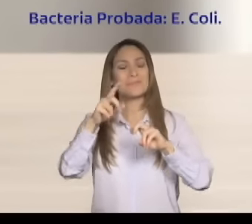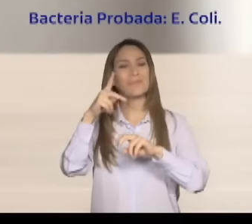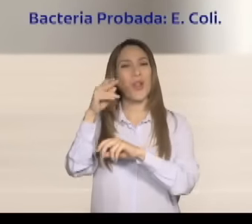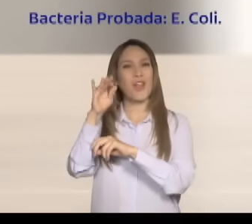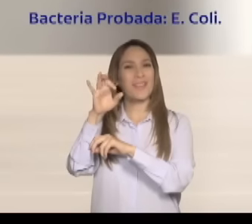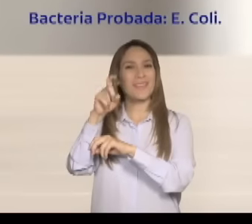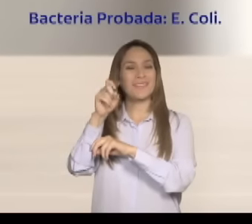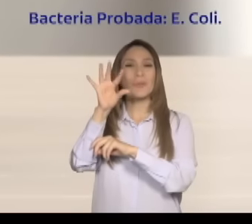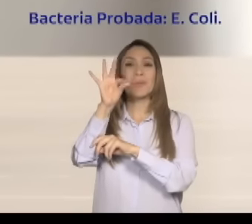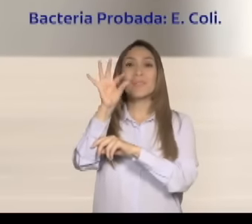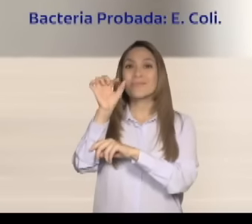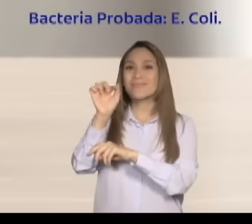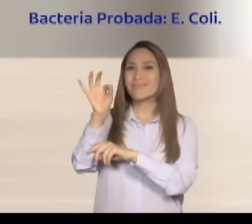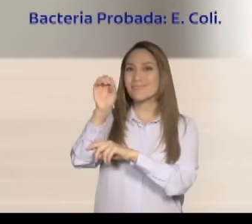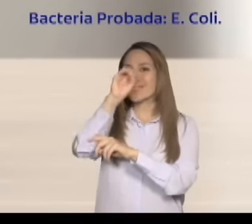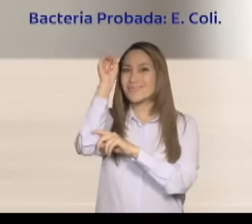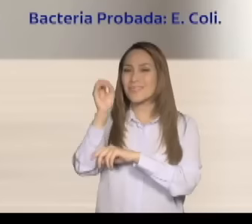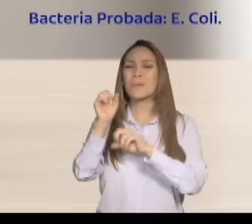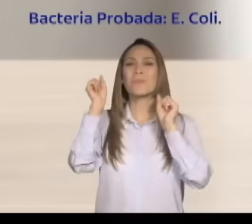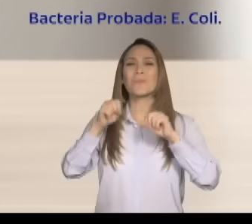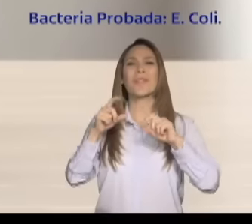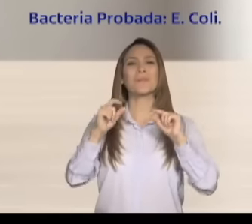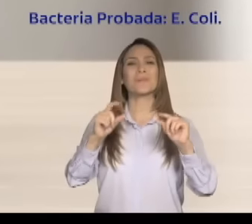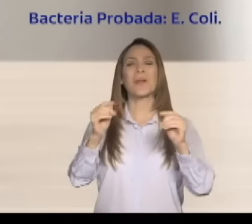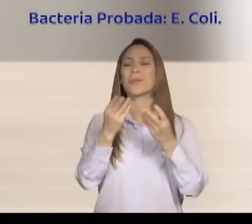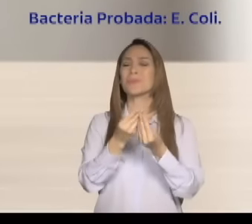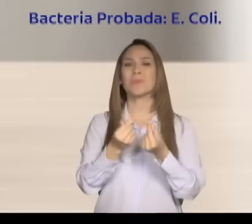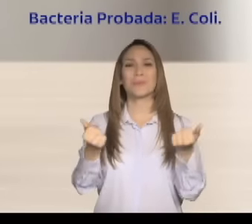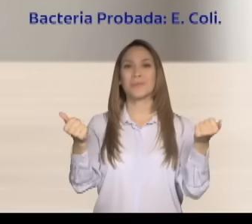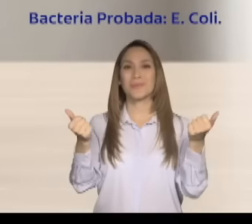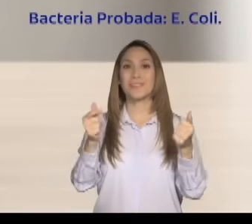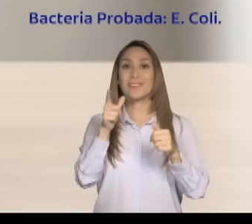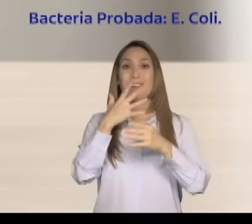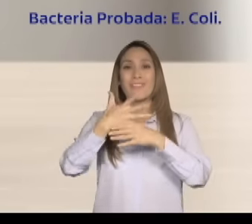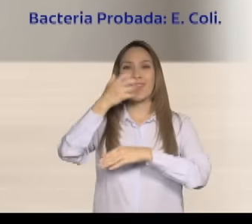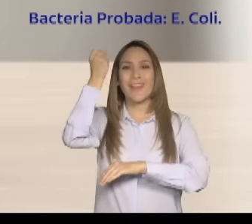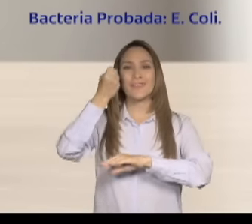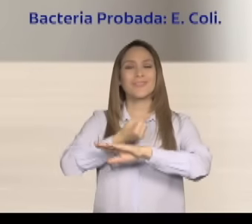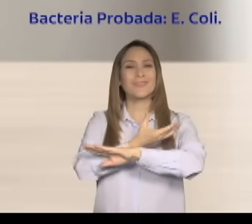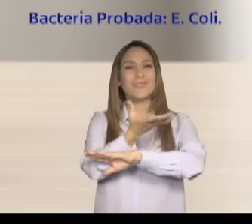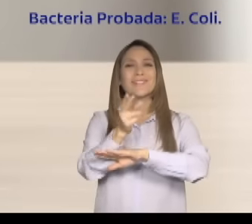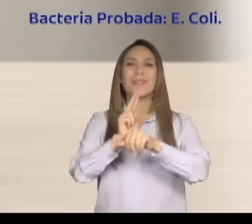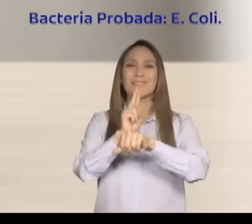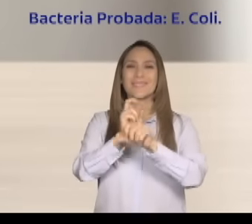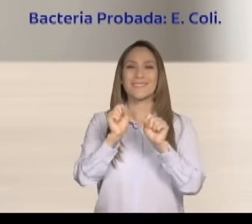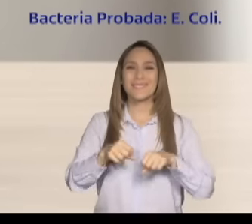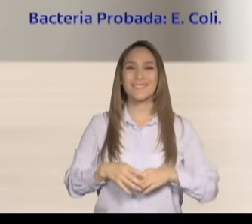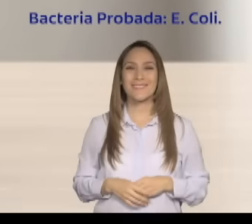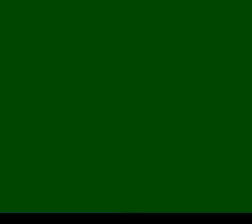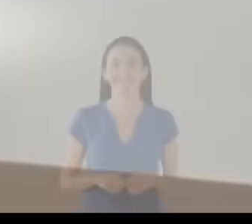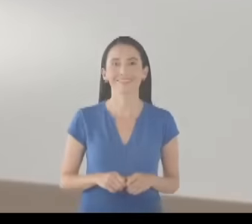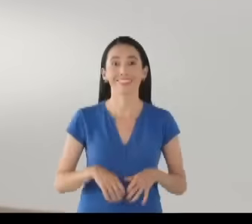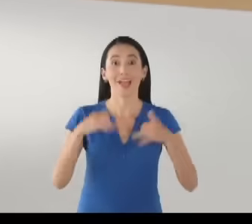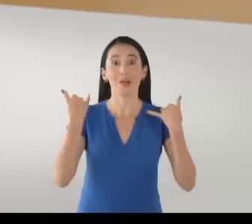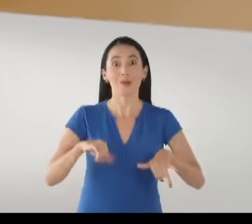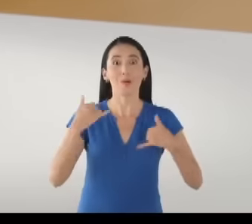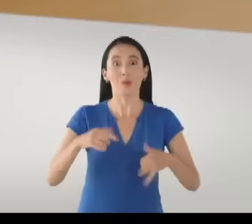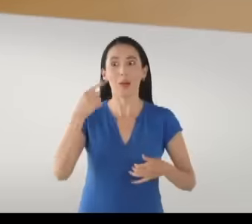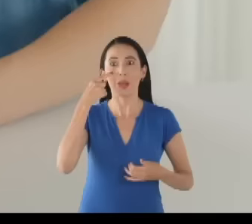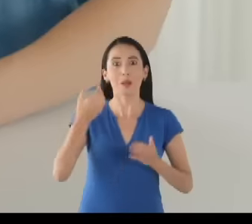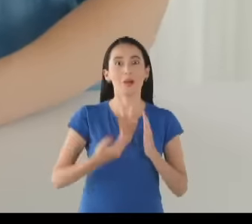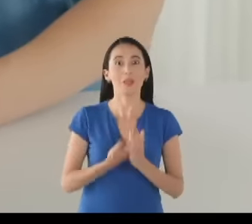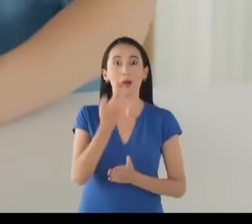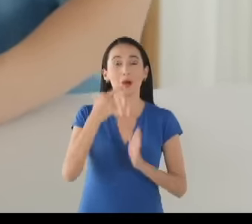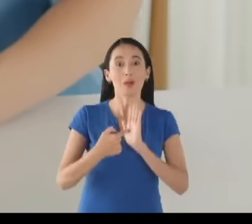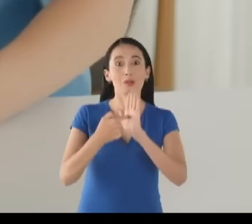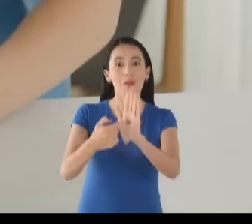Protex. Elimina el 99.9% de bacterias naturalmente. Recomendado por la Federación Médica Ecuatoriana. En el combate